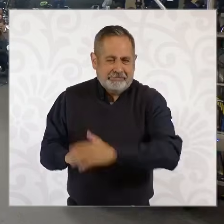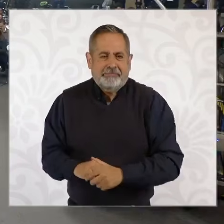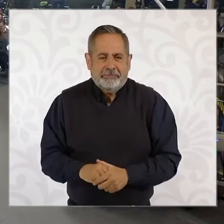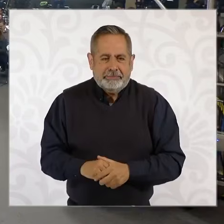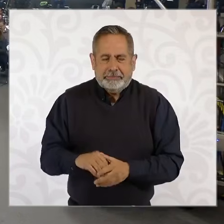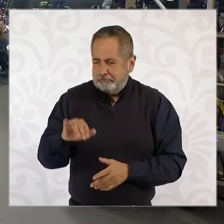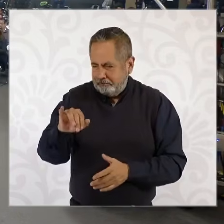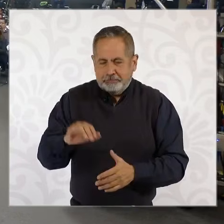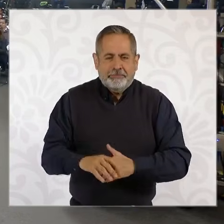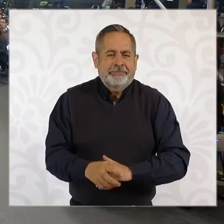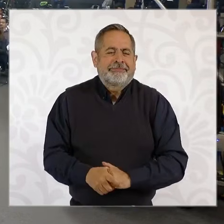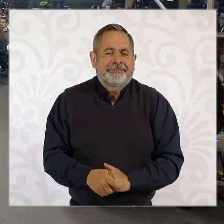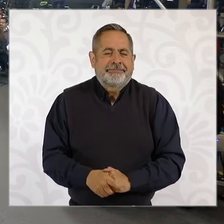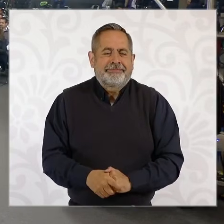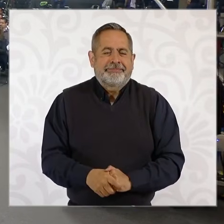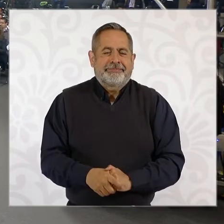Sí.